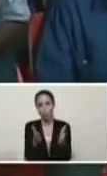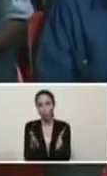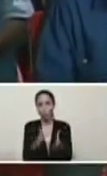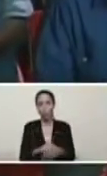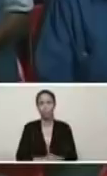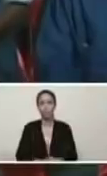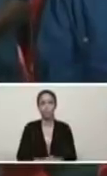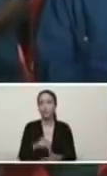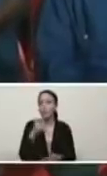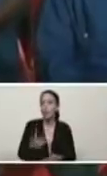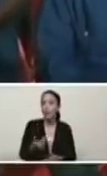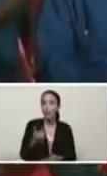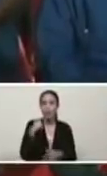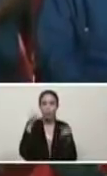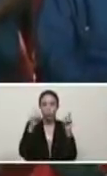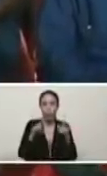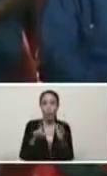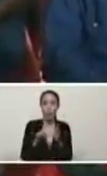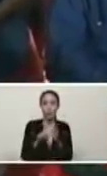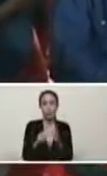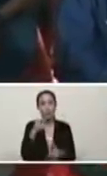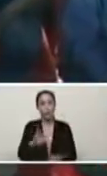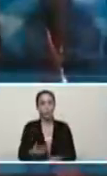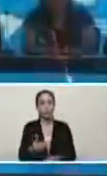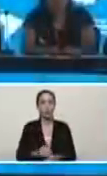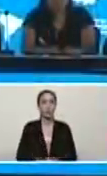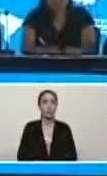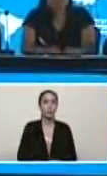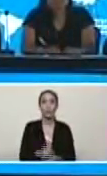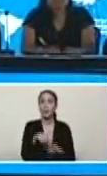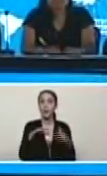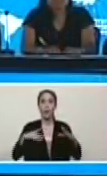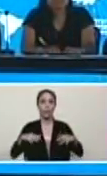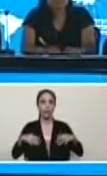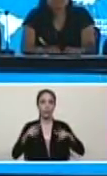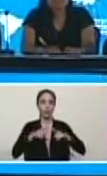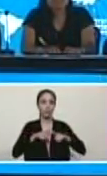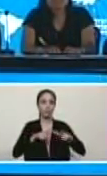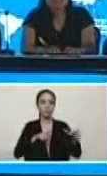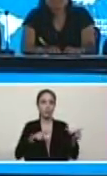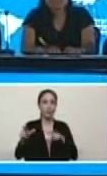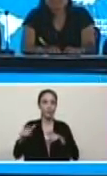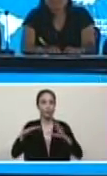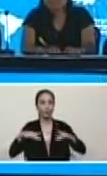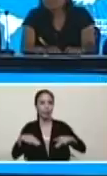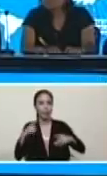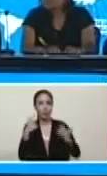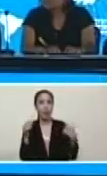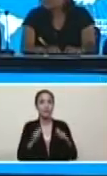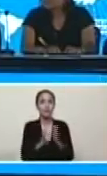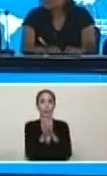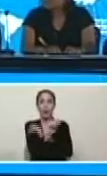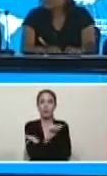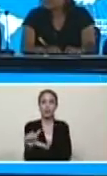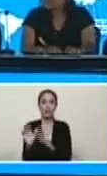La educación media, los liceos, ya salieron de vacaciones hoy por Semana Santa, ¿no?